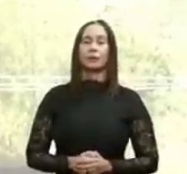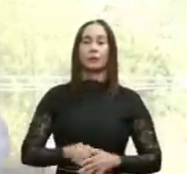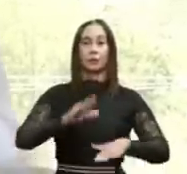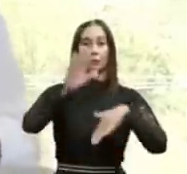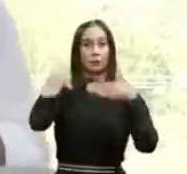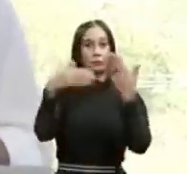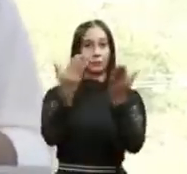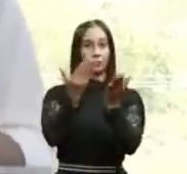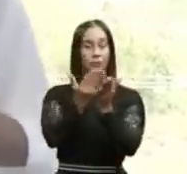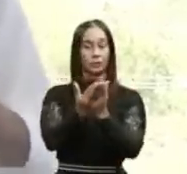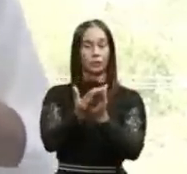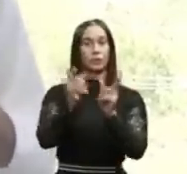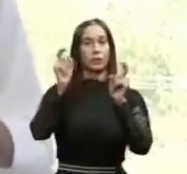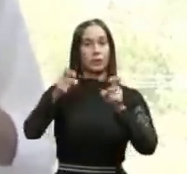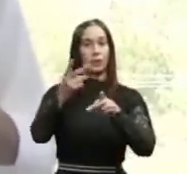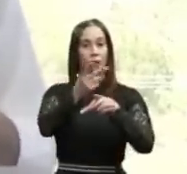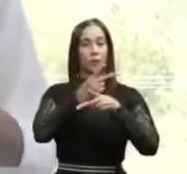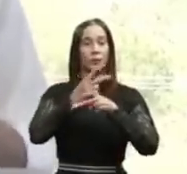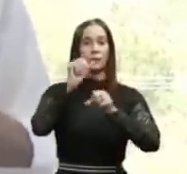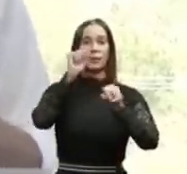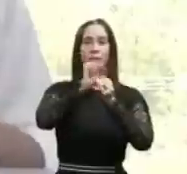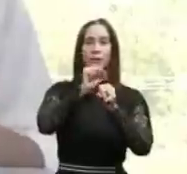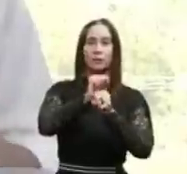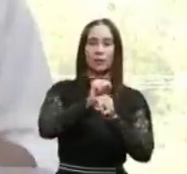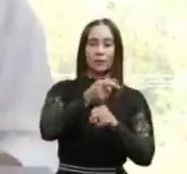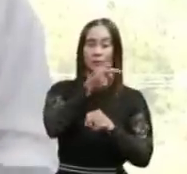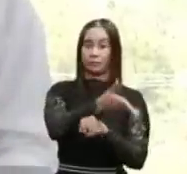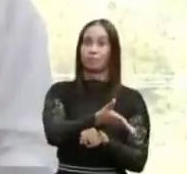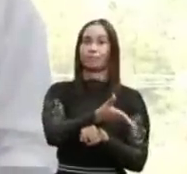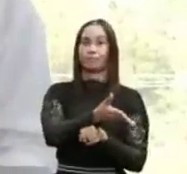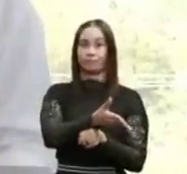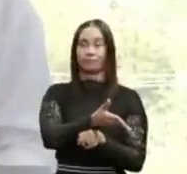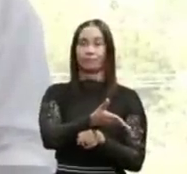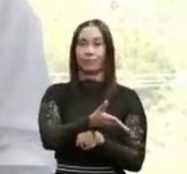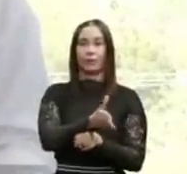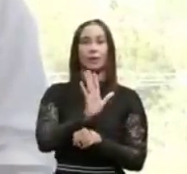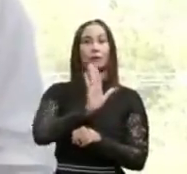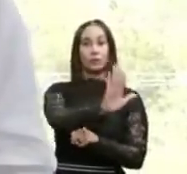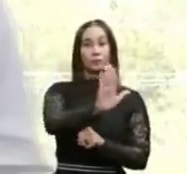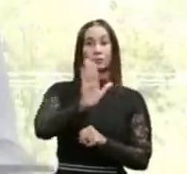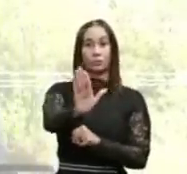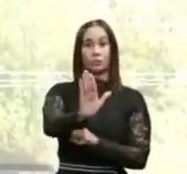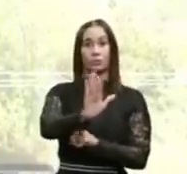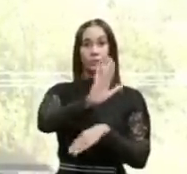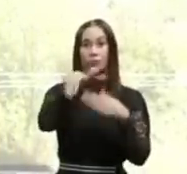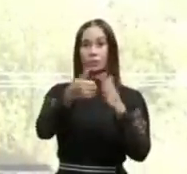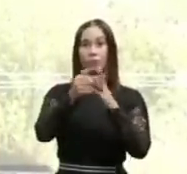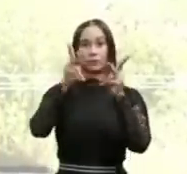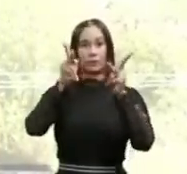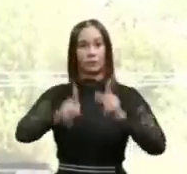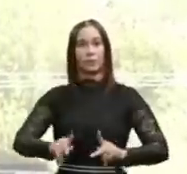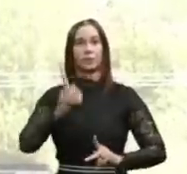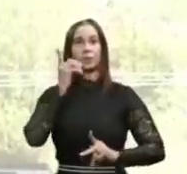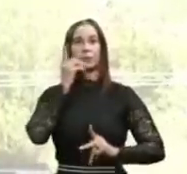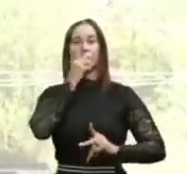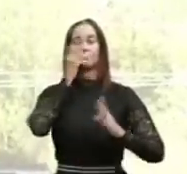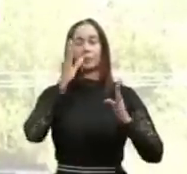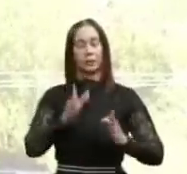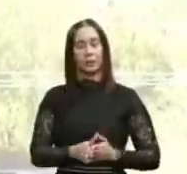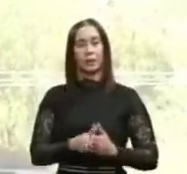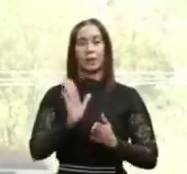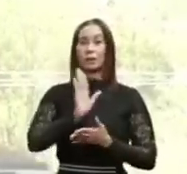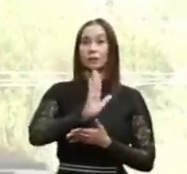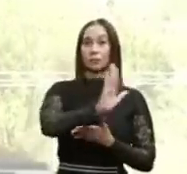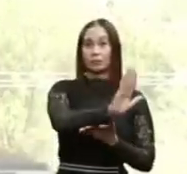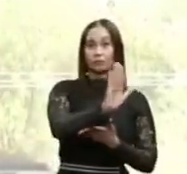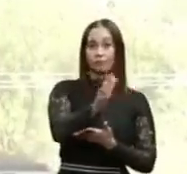Todos tenemos que cuidar estas obras que pertenecen realmente al pueblo dominicano, que pertenecen